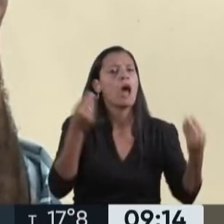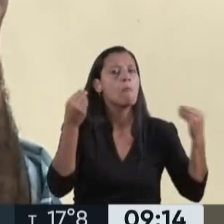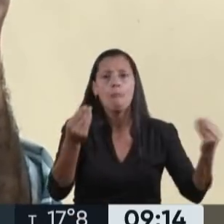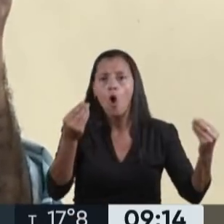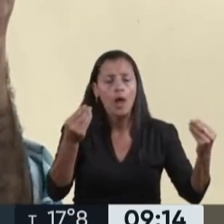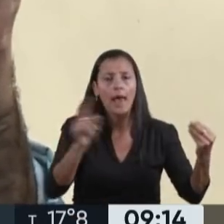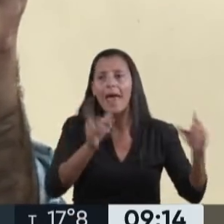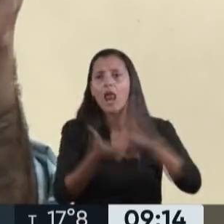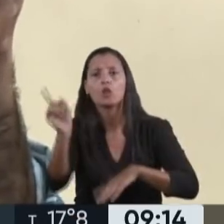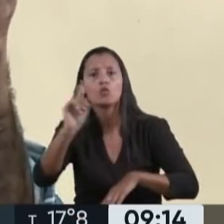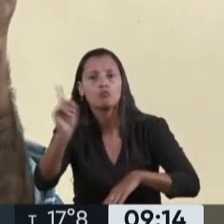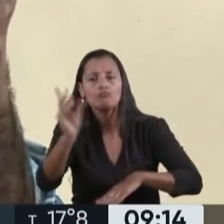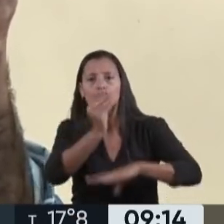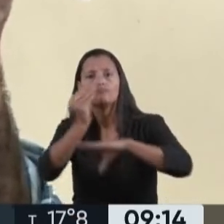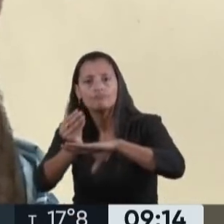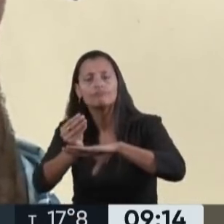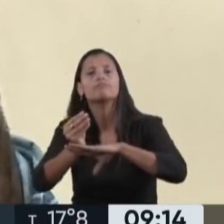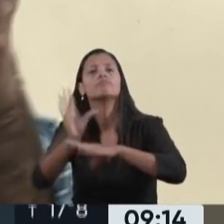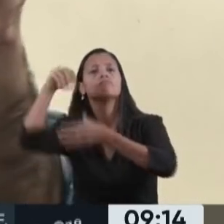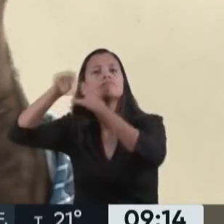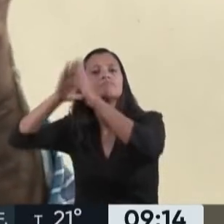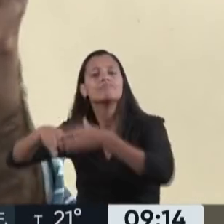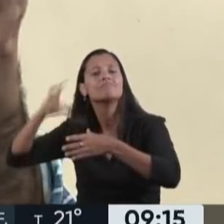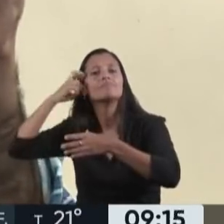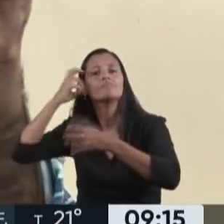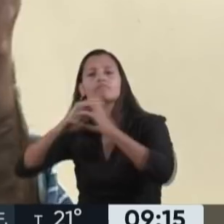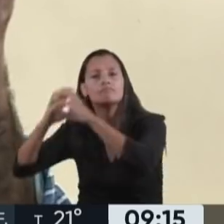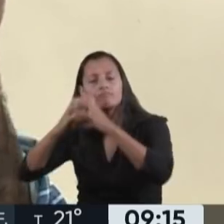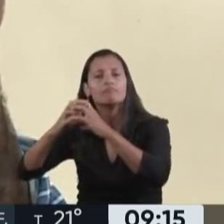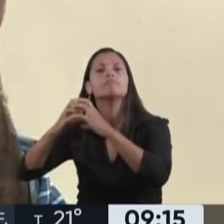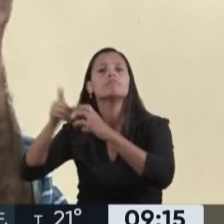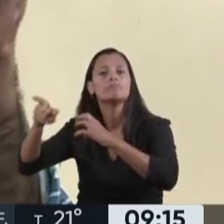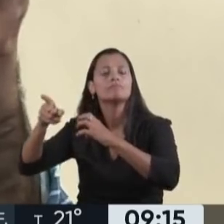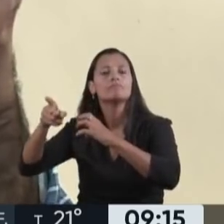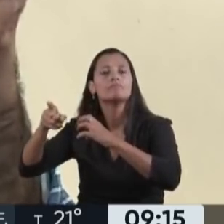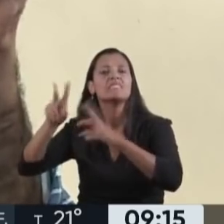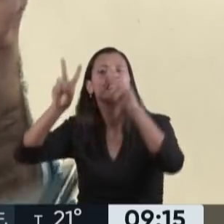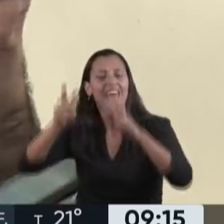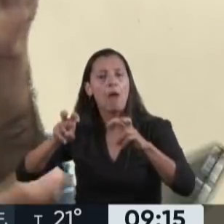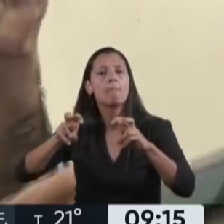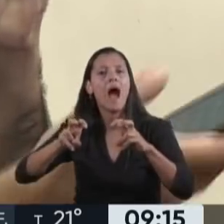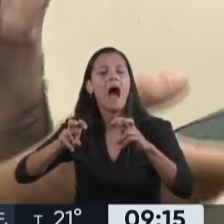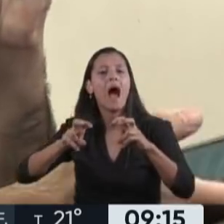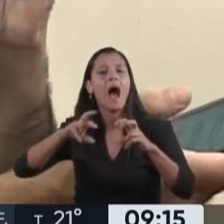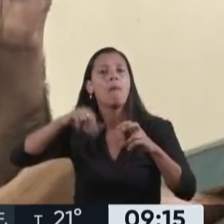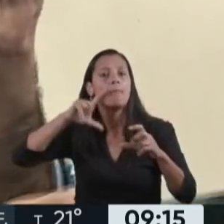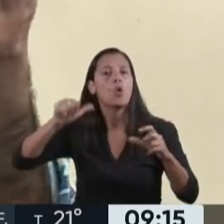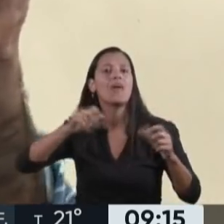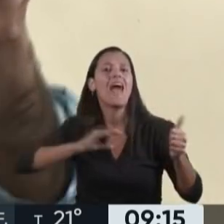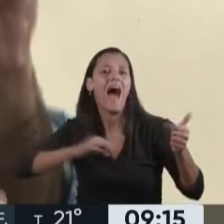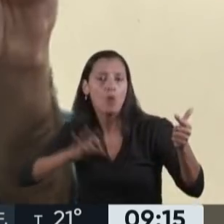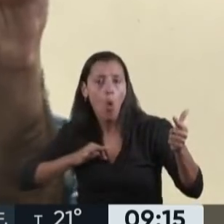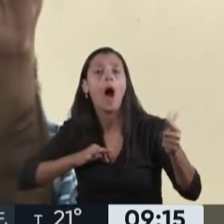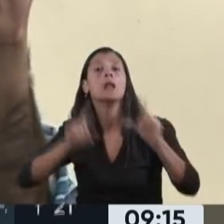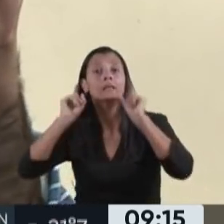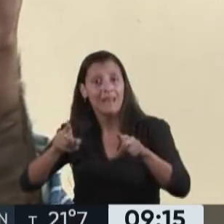presentó para tratar en extraordinarias el famoso plan plurianual del que tanto se habló. Después hay preocupación por el tema de reservas, que usted ya alguna vez habló,